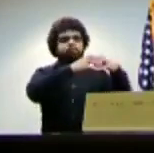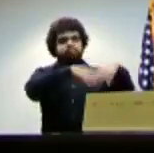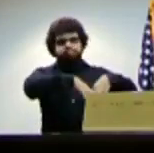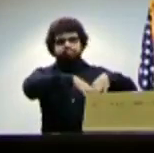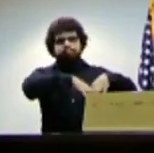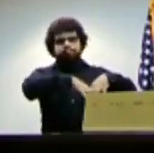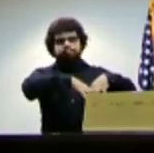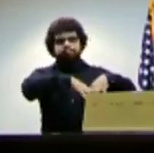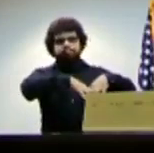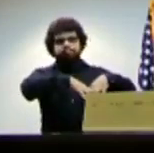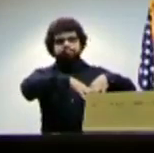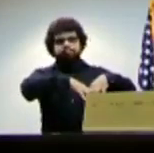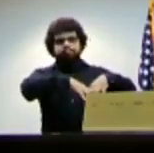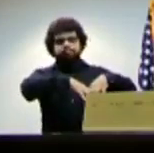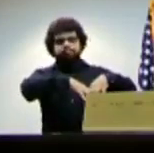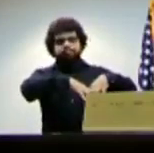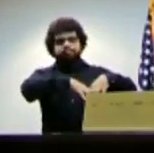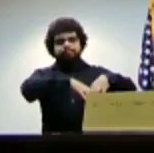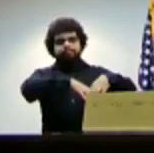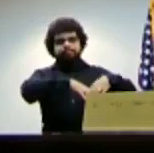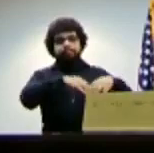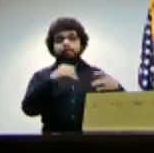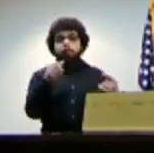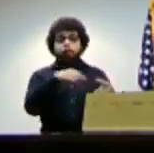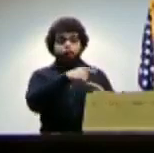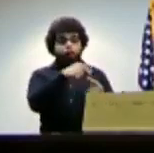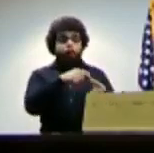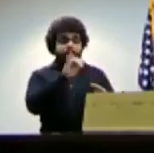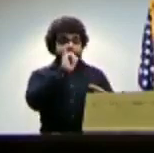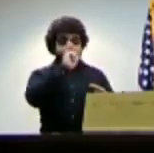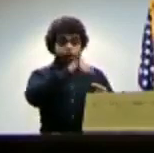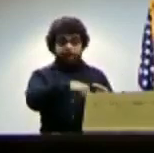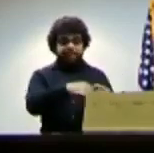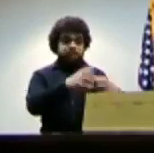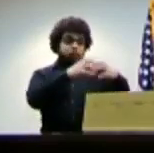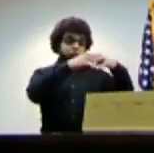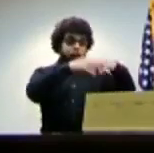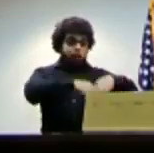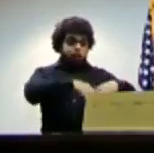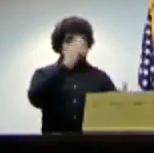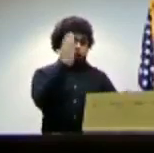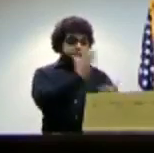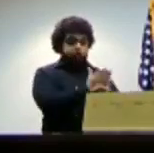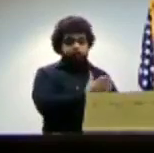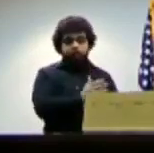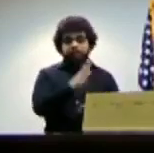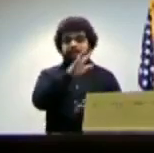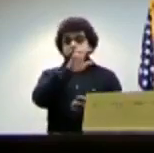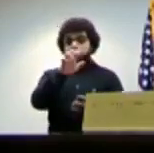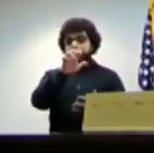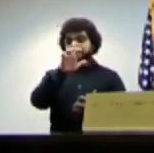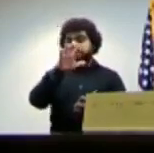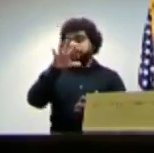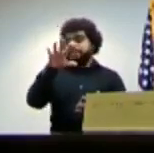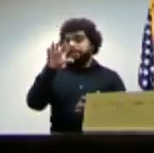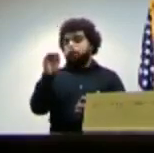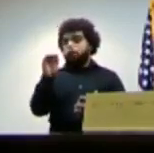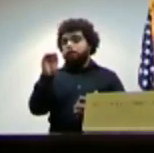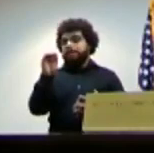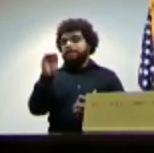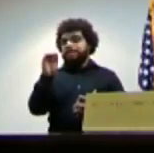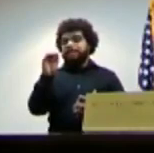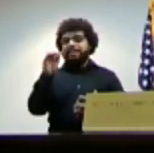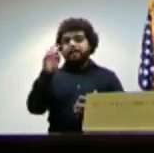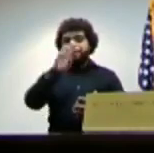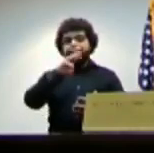Al perder esa unidad de una capacidad de 450 megavatios y tener la